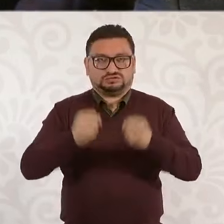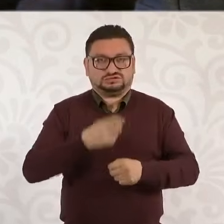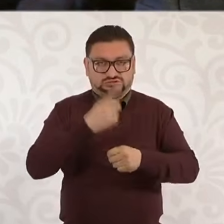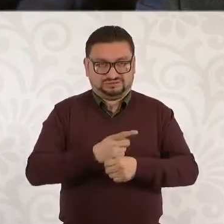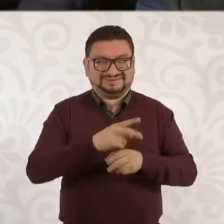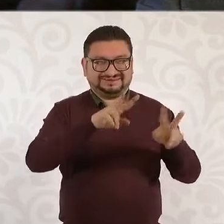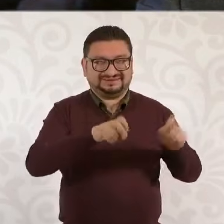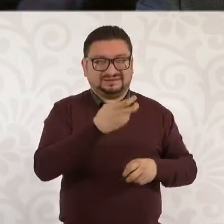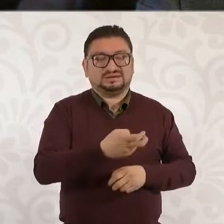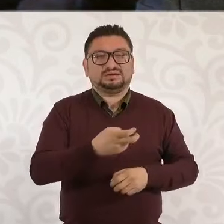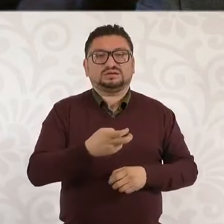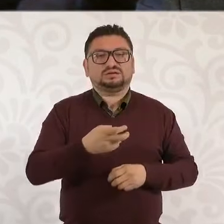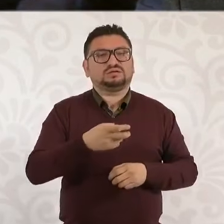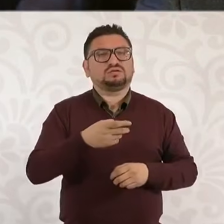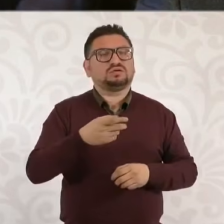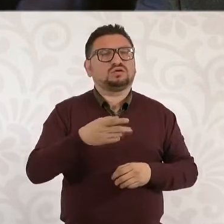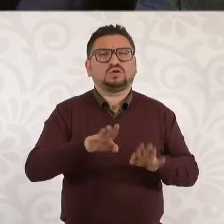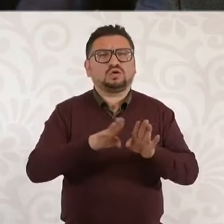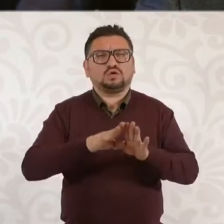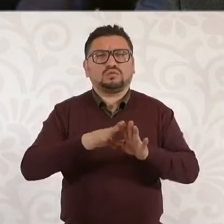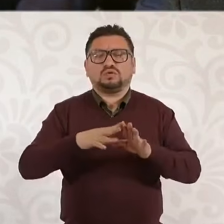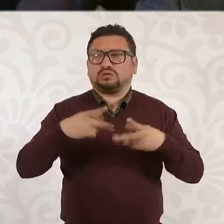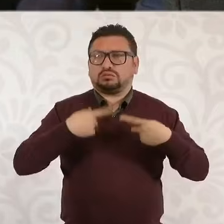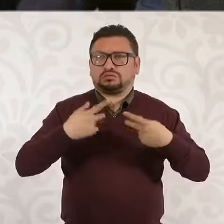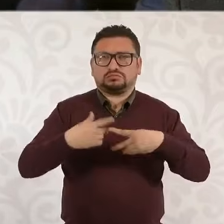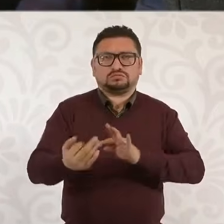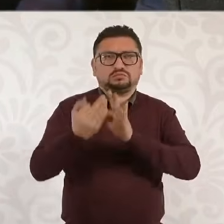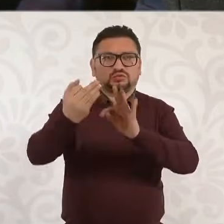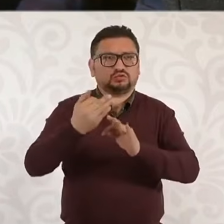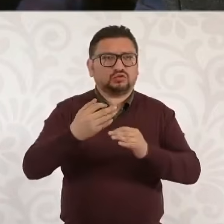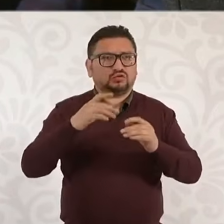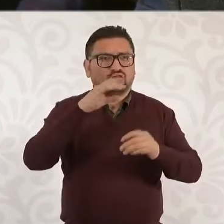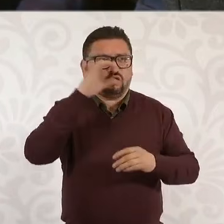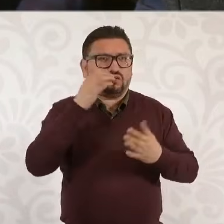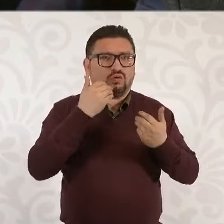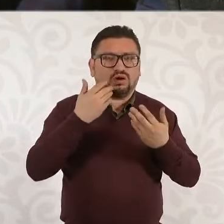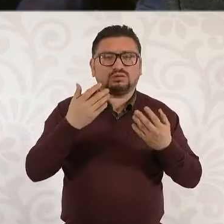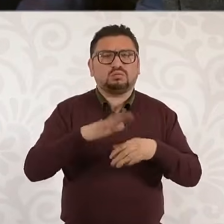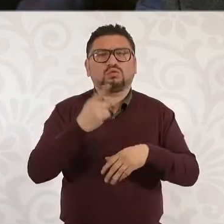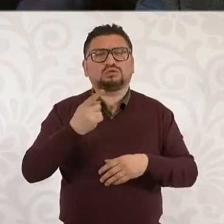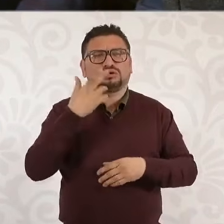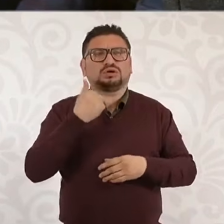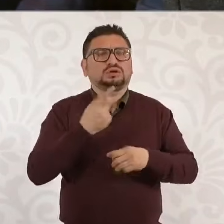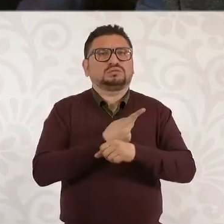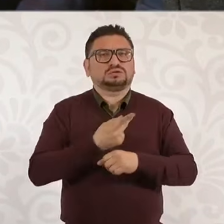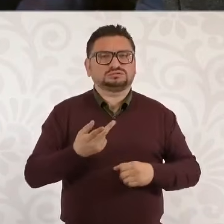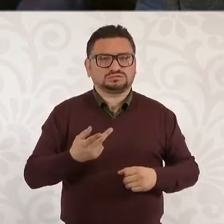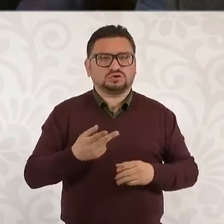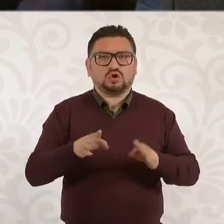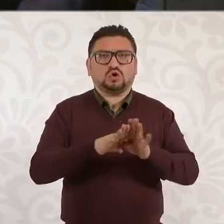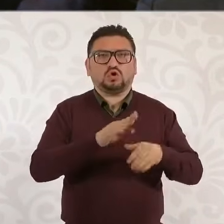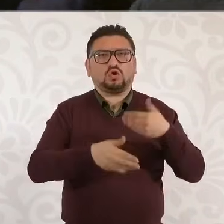puede conocer, no hemos visto imágenes de cómo fue el enfrentamiento y se puede conocer el motivo exacto de que